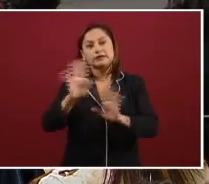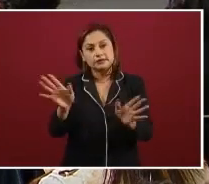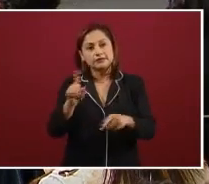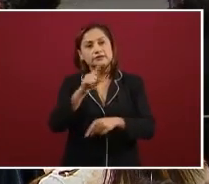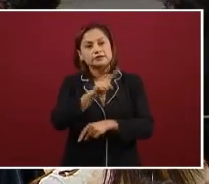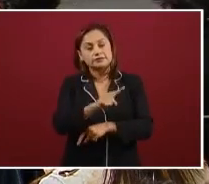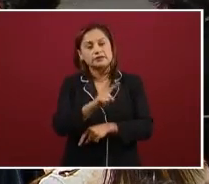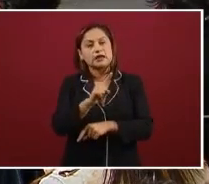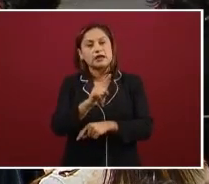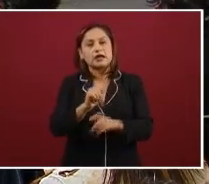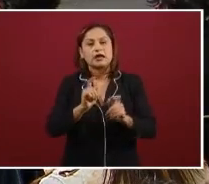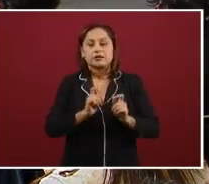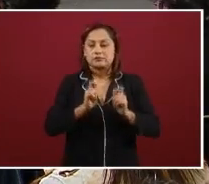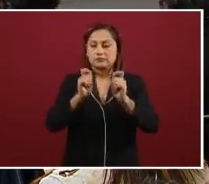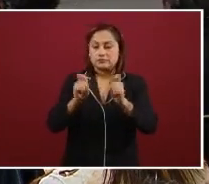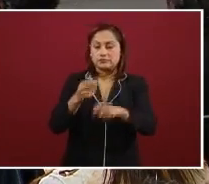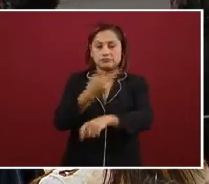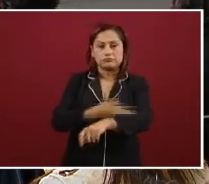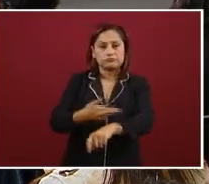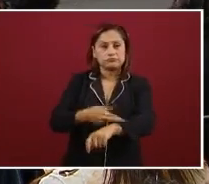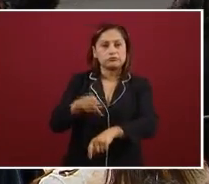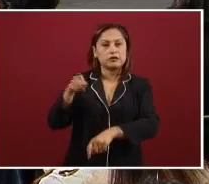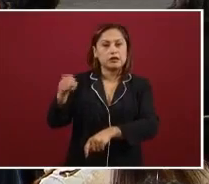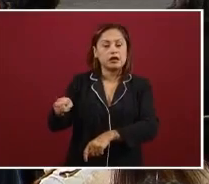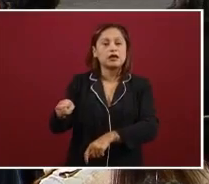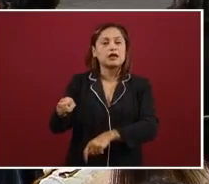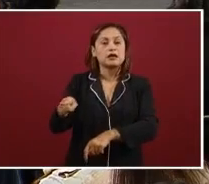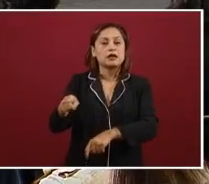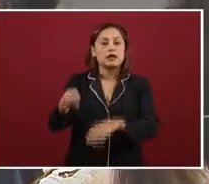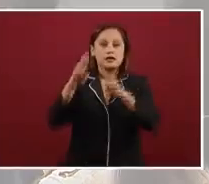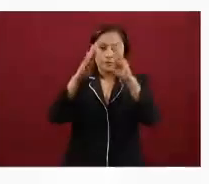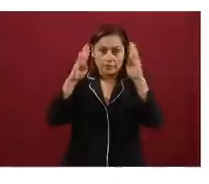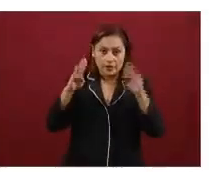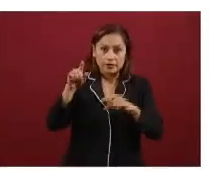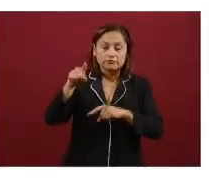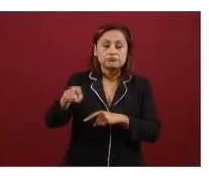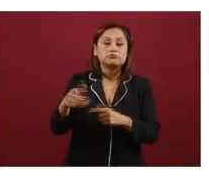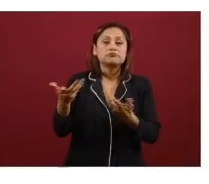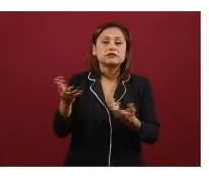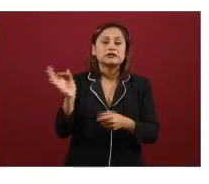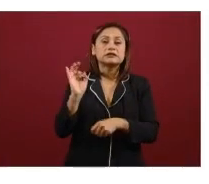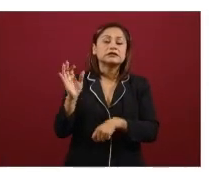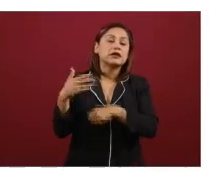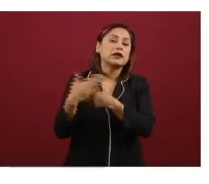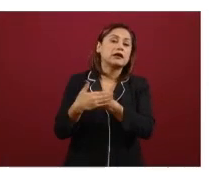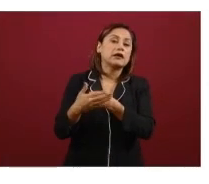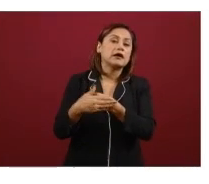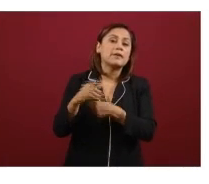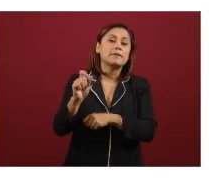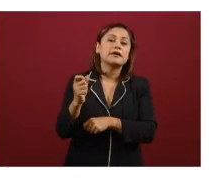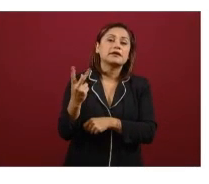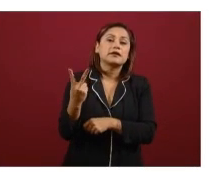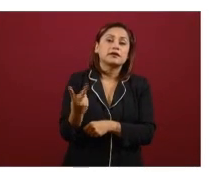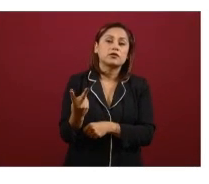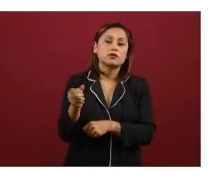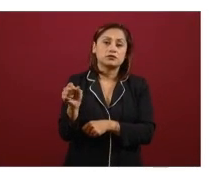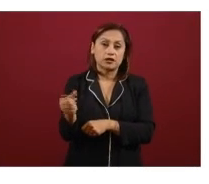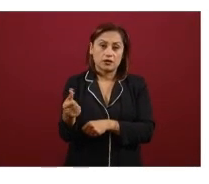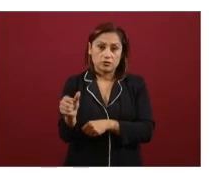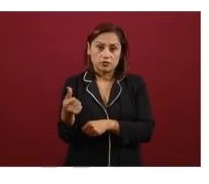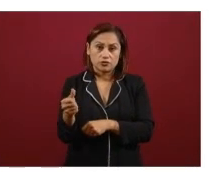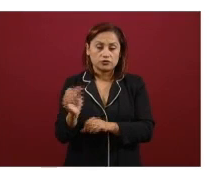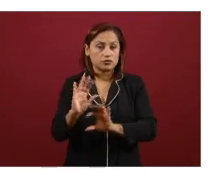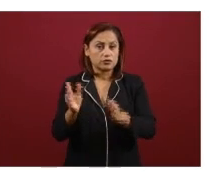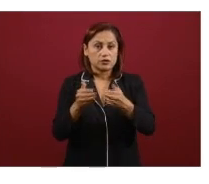Marina, estimamos que más o menos en el mes que viene, por ahí del día 22, ya lo vamos a tener. Ese buque se va